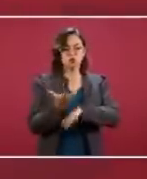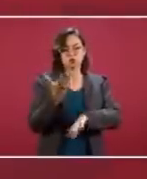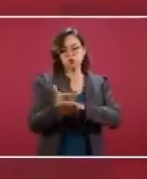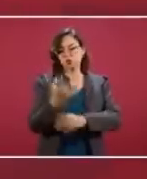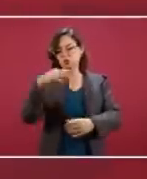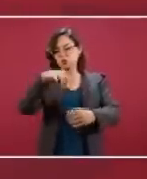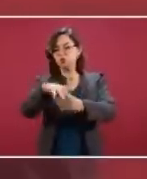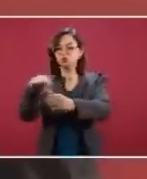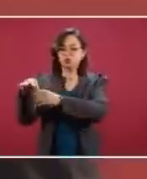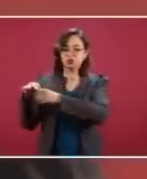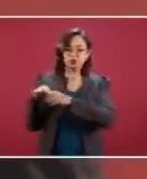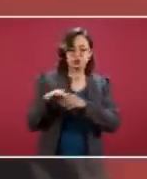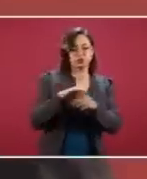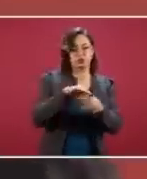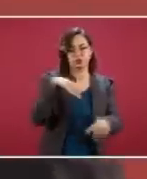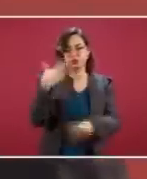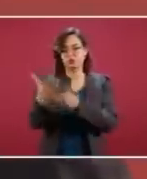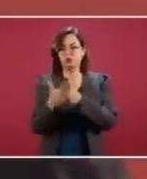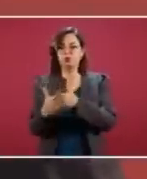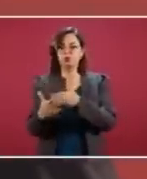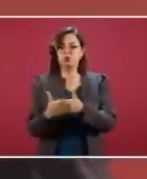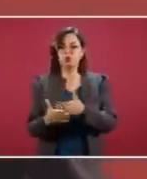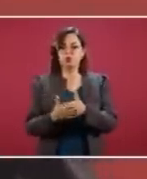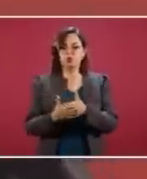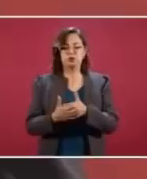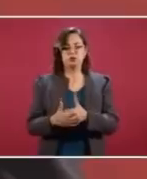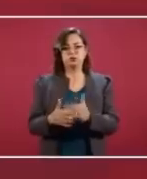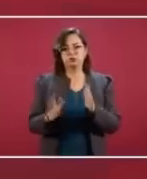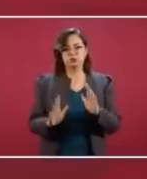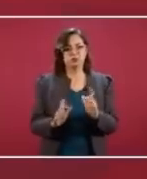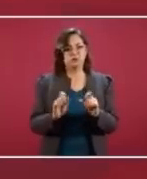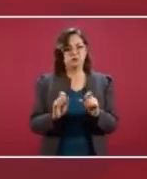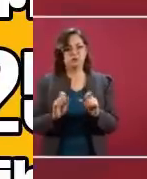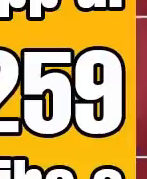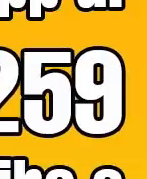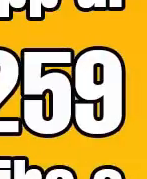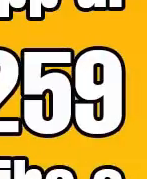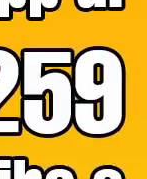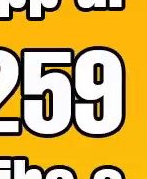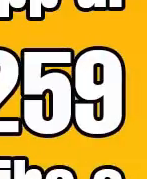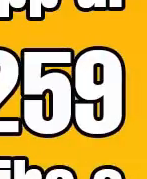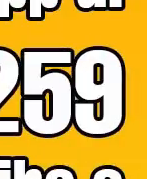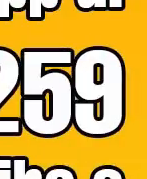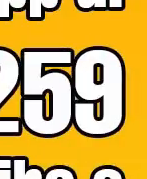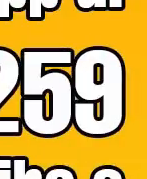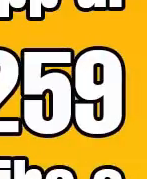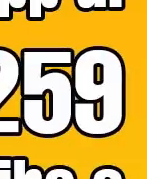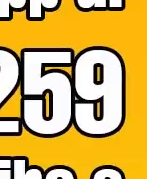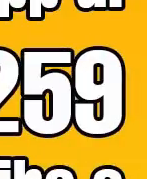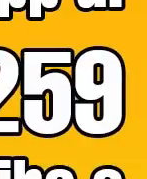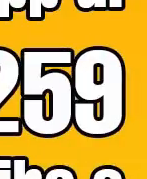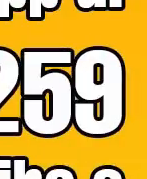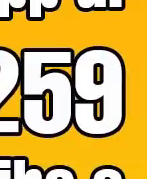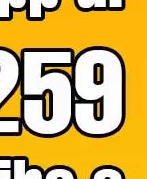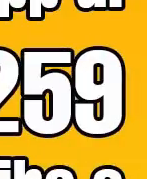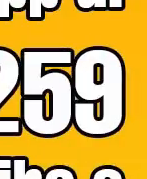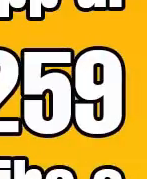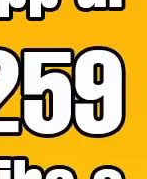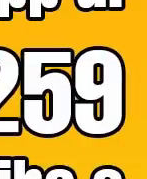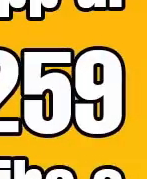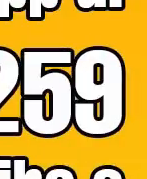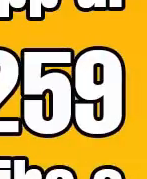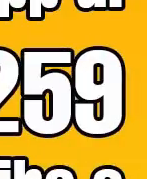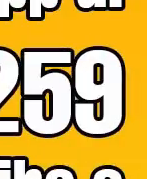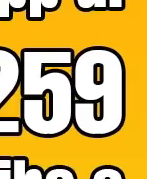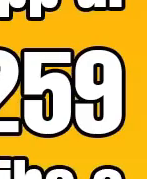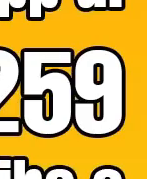que hay en Estados Unidos como en otros países. Si quieres anunciar tus productos, servicios, aplicaciones en el